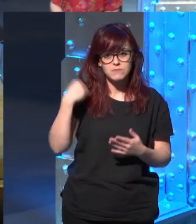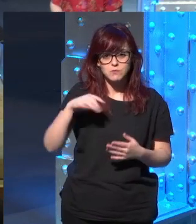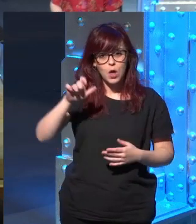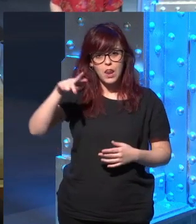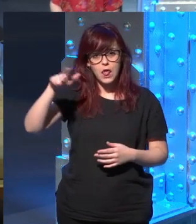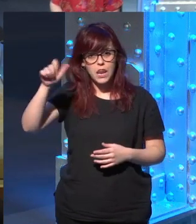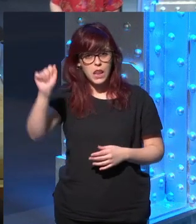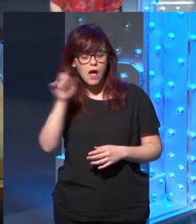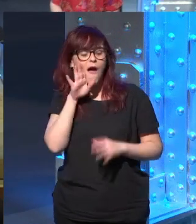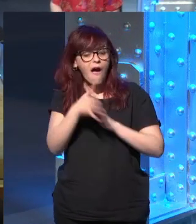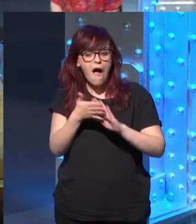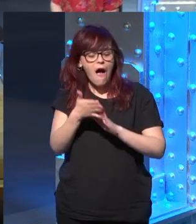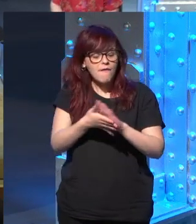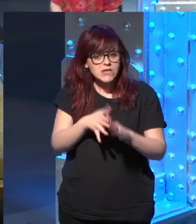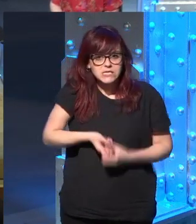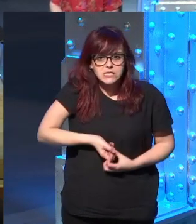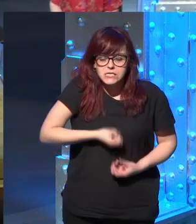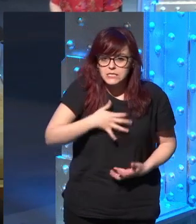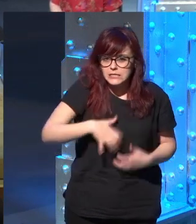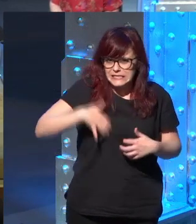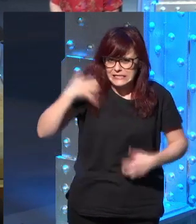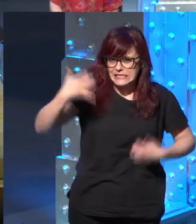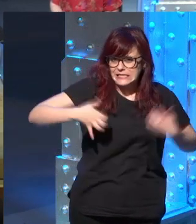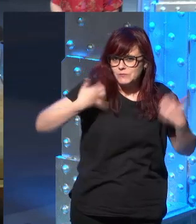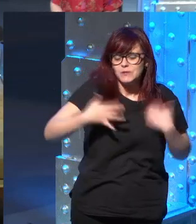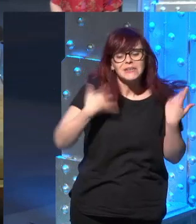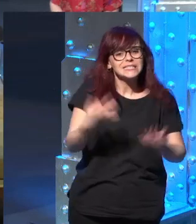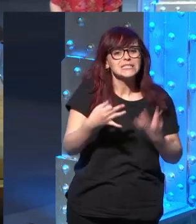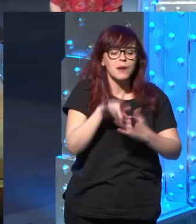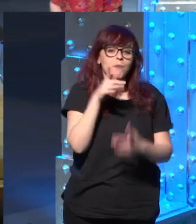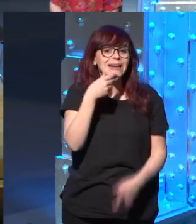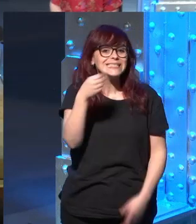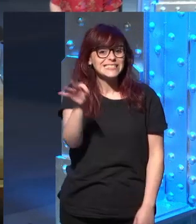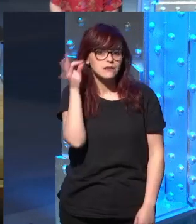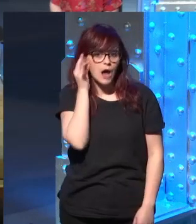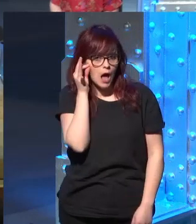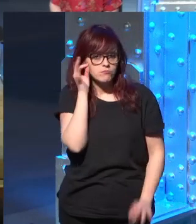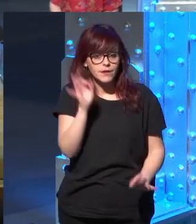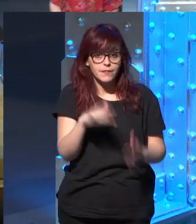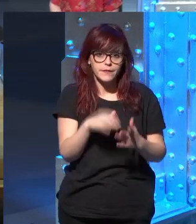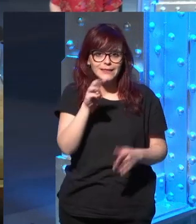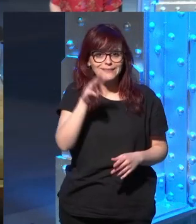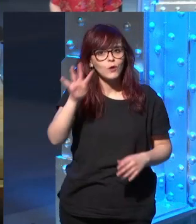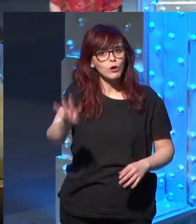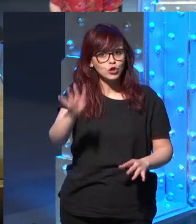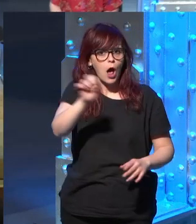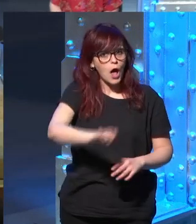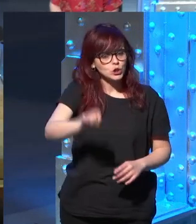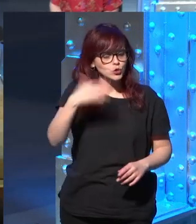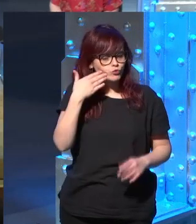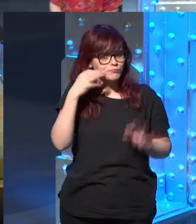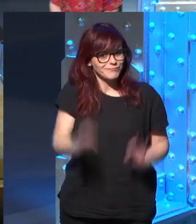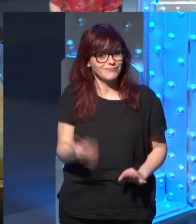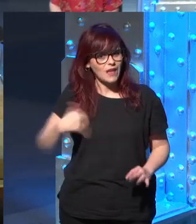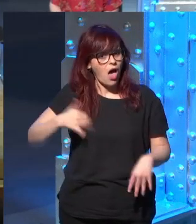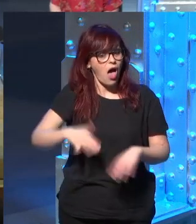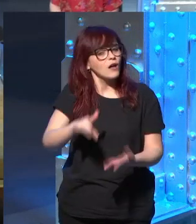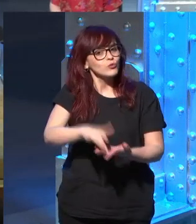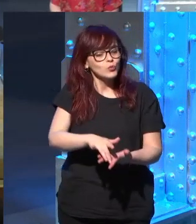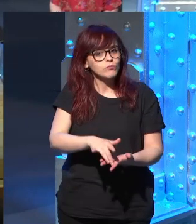mi desasosiego de estar permanentemente siendo tratada como una chica cuando tengo 34 años y me parece que